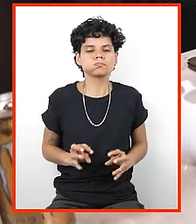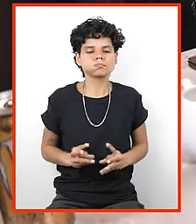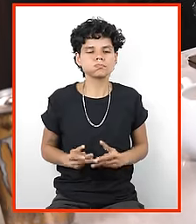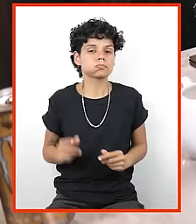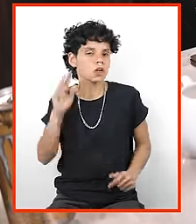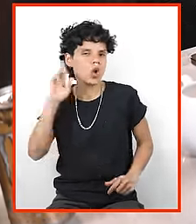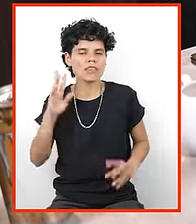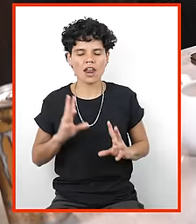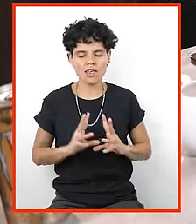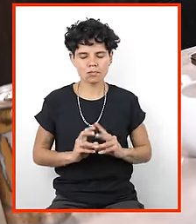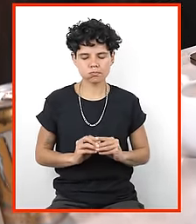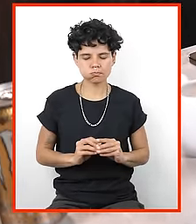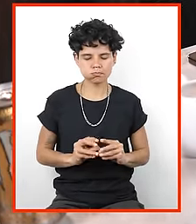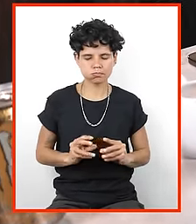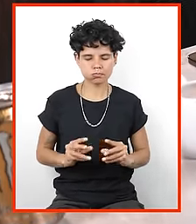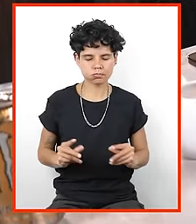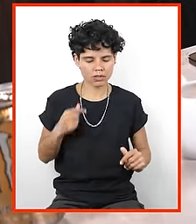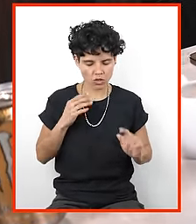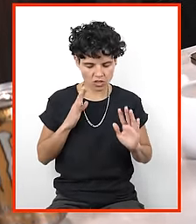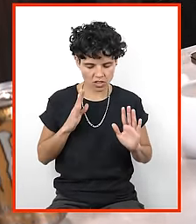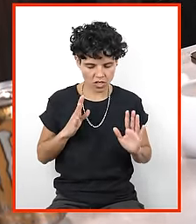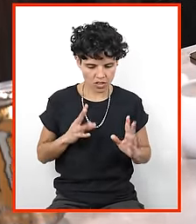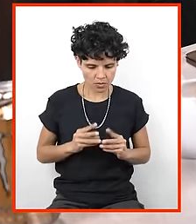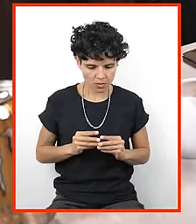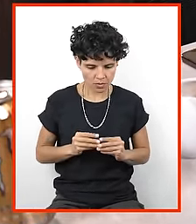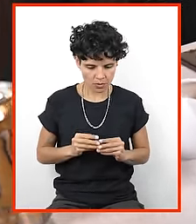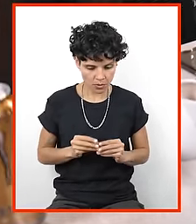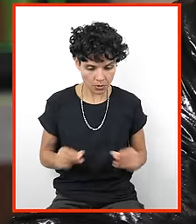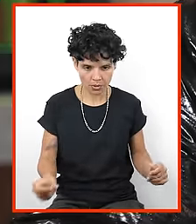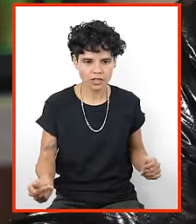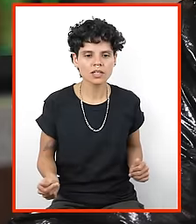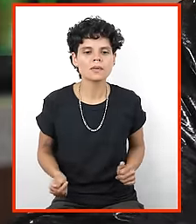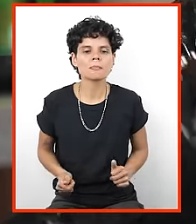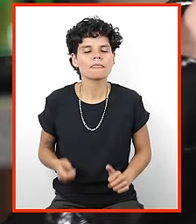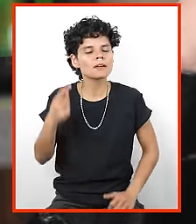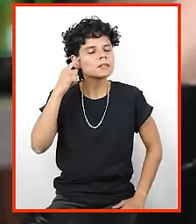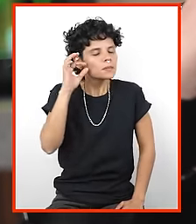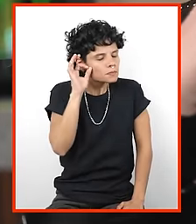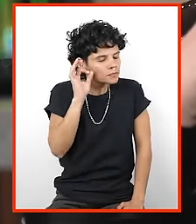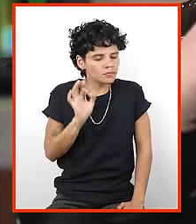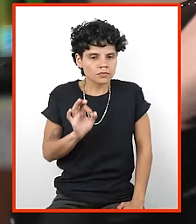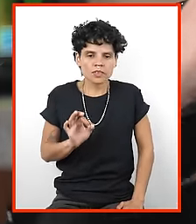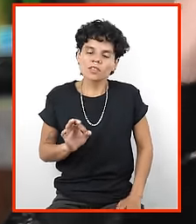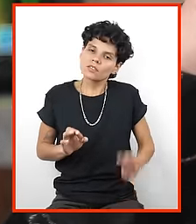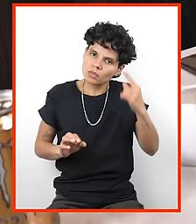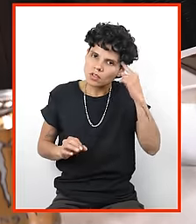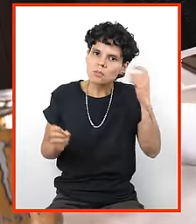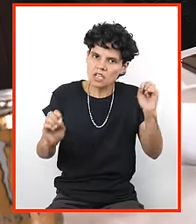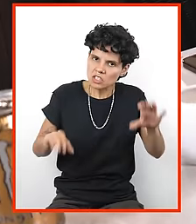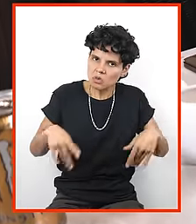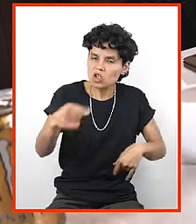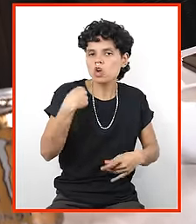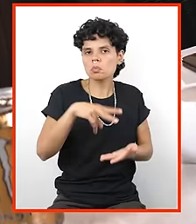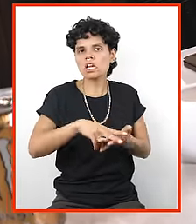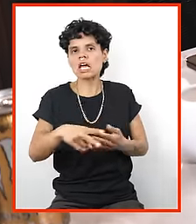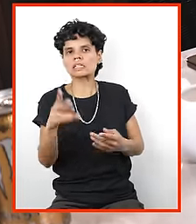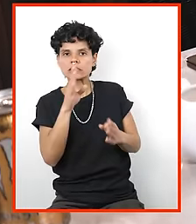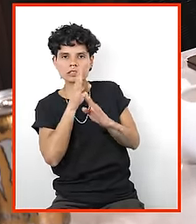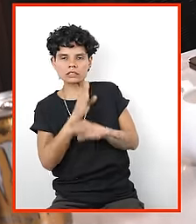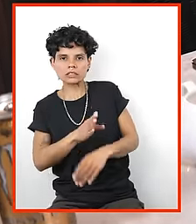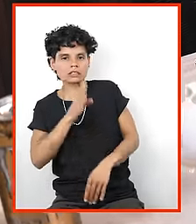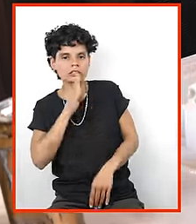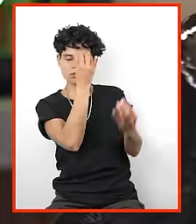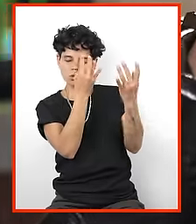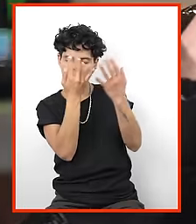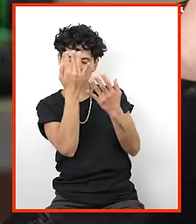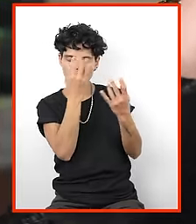así para que no salga el sonido. ¿Me está hueando? Sí, solo el gas. ¿Cómo así eso? Sí, bueno, uno de mis talentos ocultos, pues. Yo no te pregunto a ti cómo tú haces